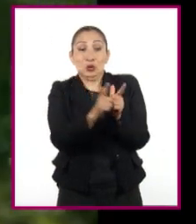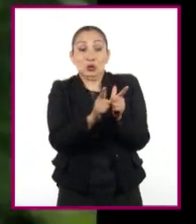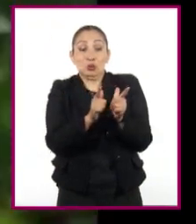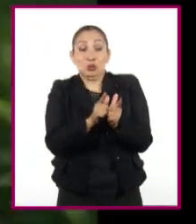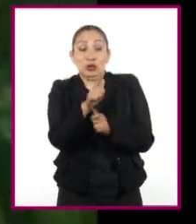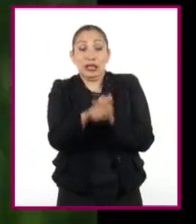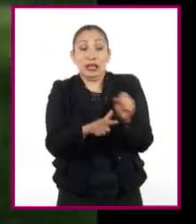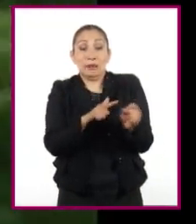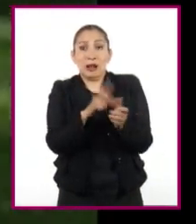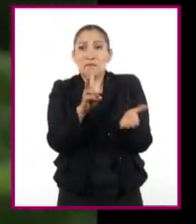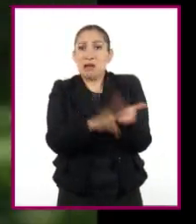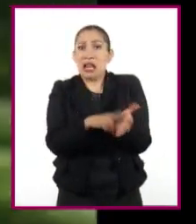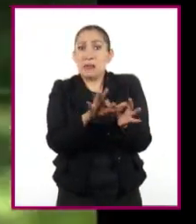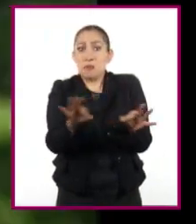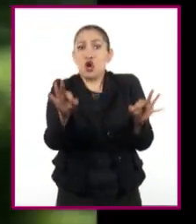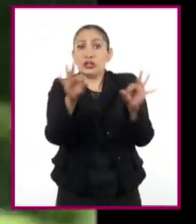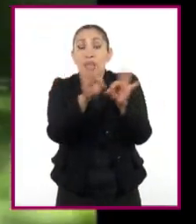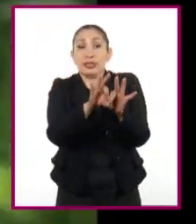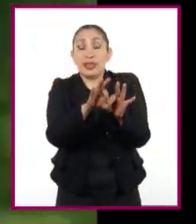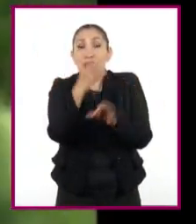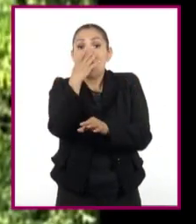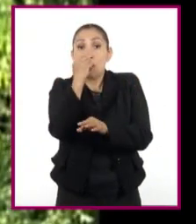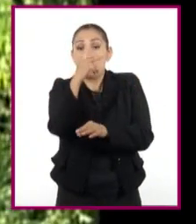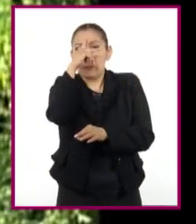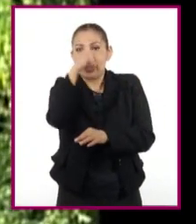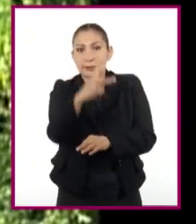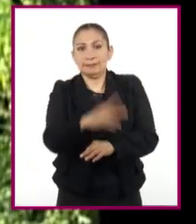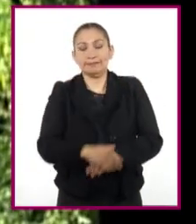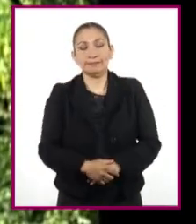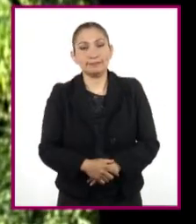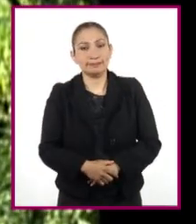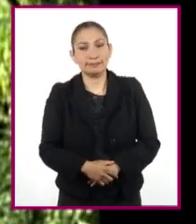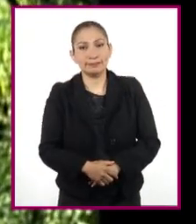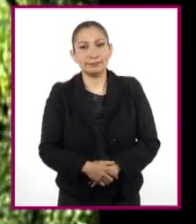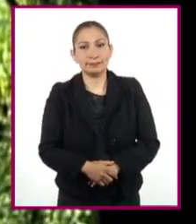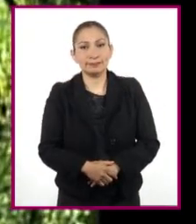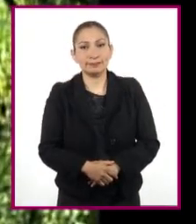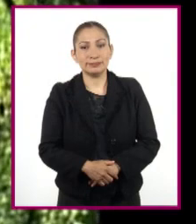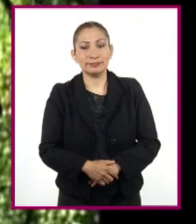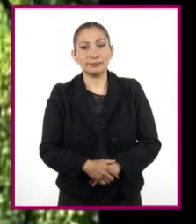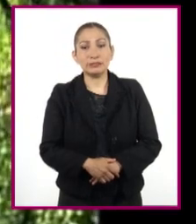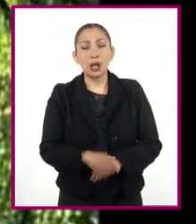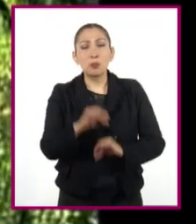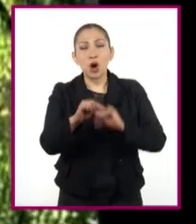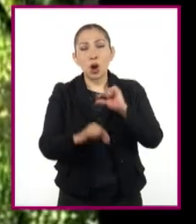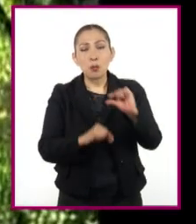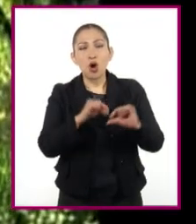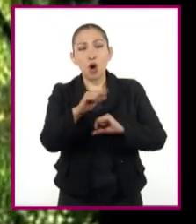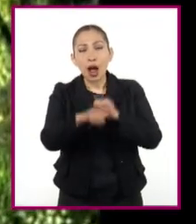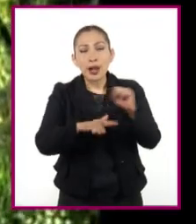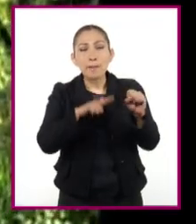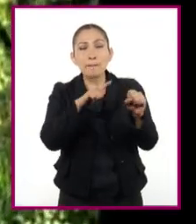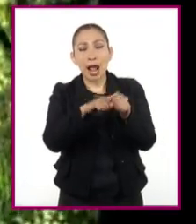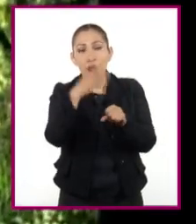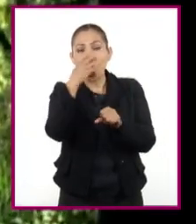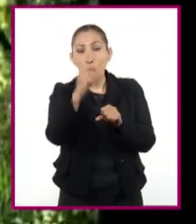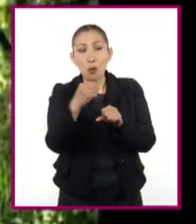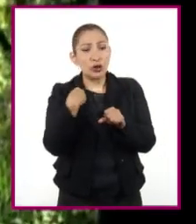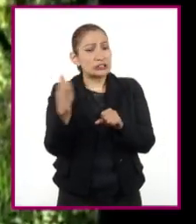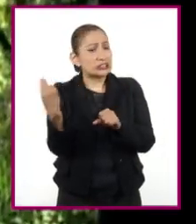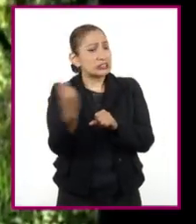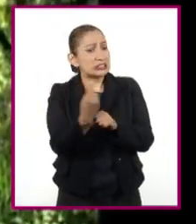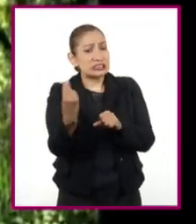especie valiosa e importante como el lobo mexicano. La recuperación de la especie era